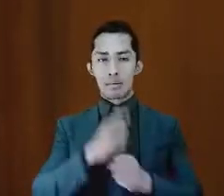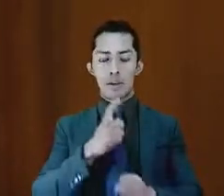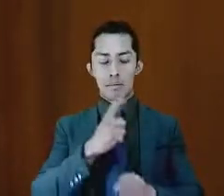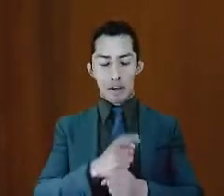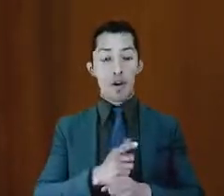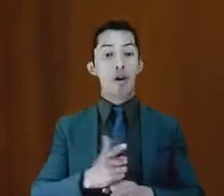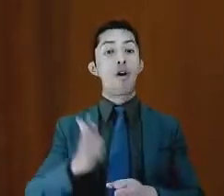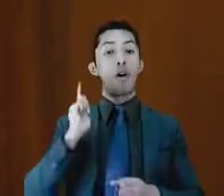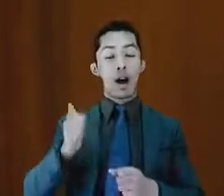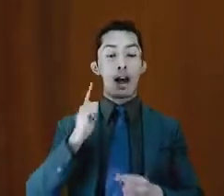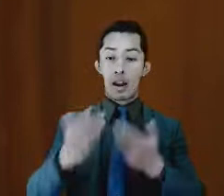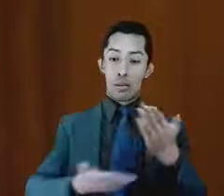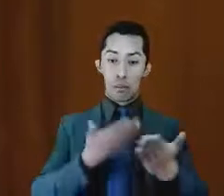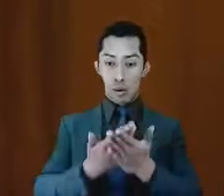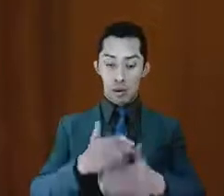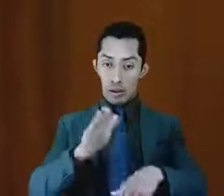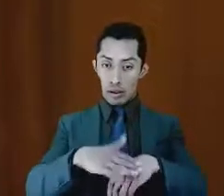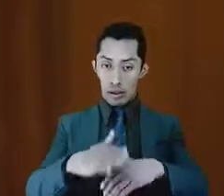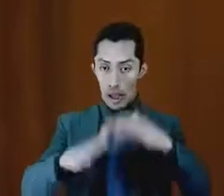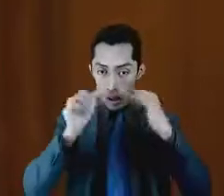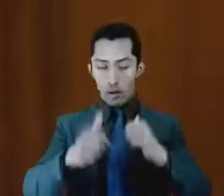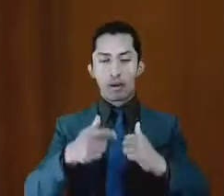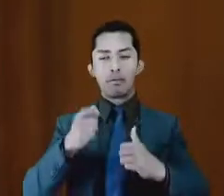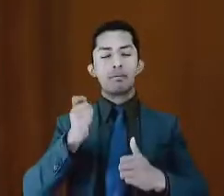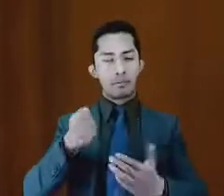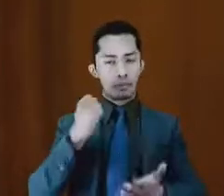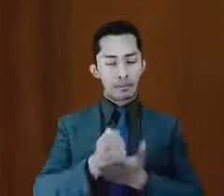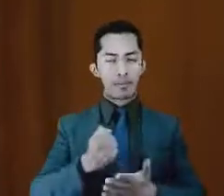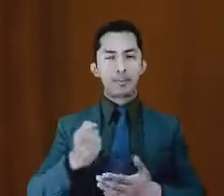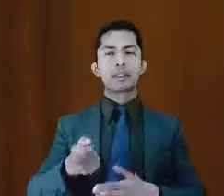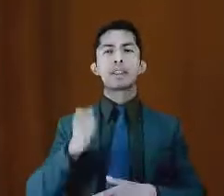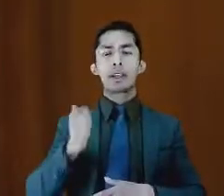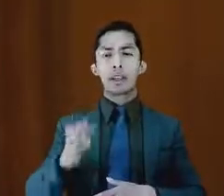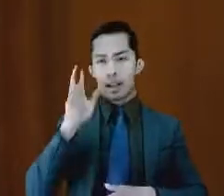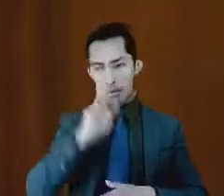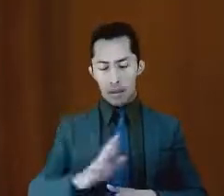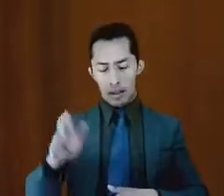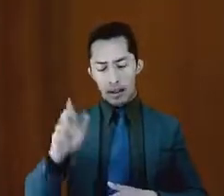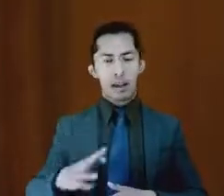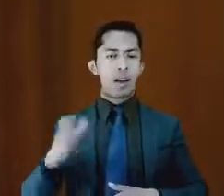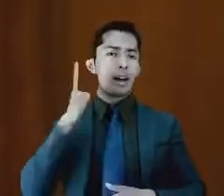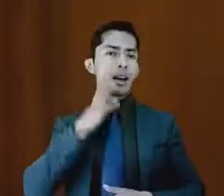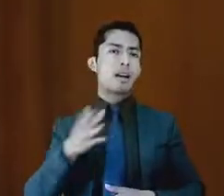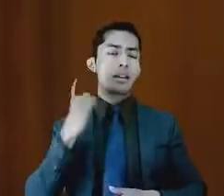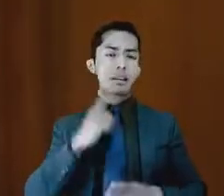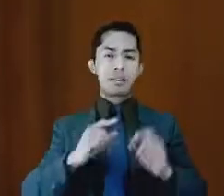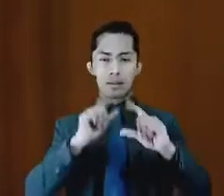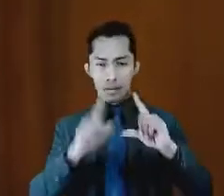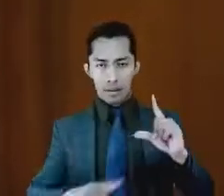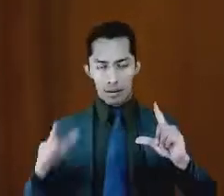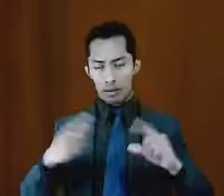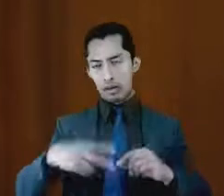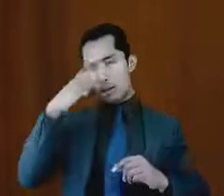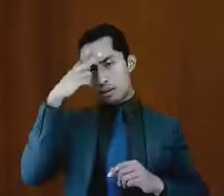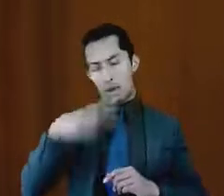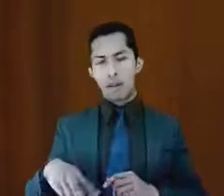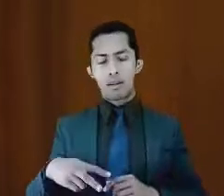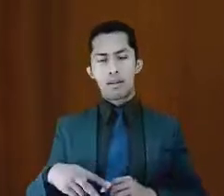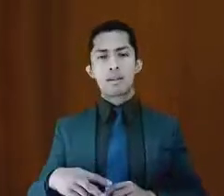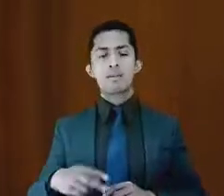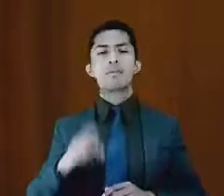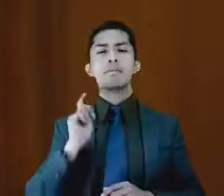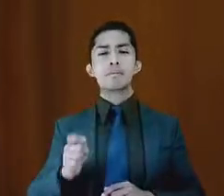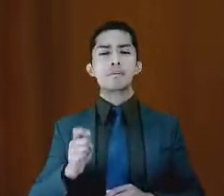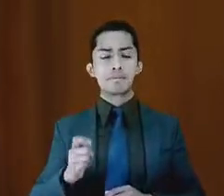de aprobarse el punto de acuerdo por el que se exhorta respetuosamente a la Cámara de Diputados del Honorable Congreso de la Unión